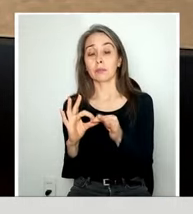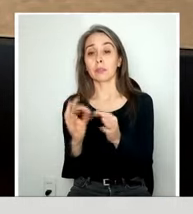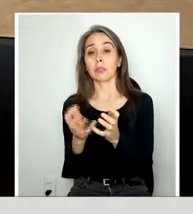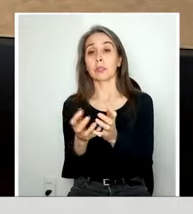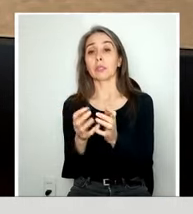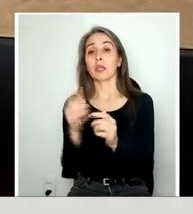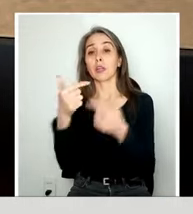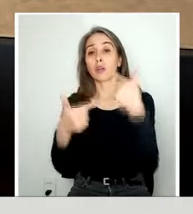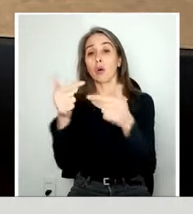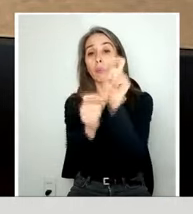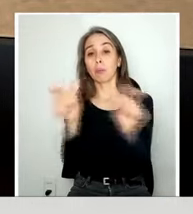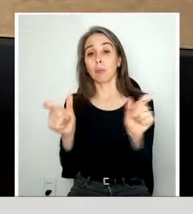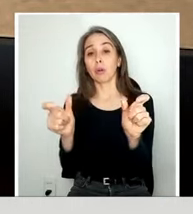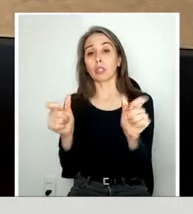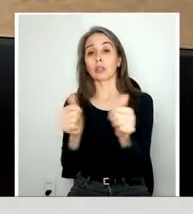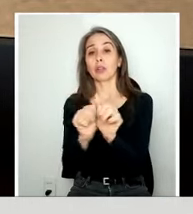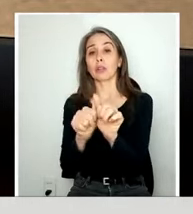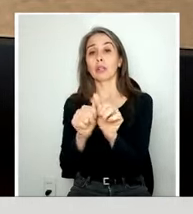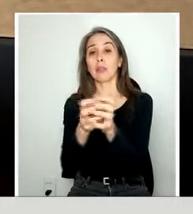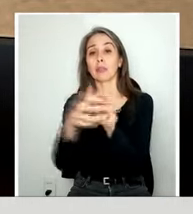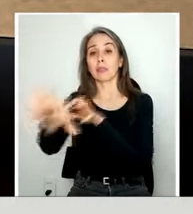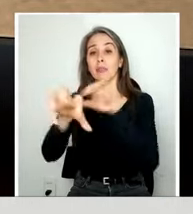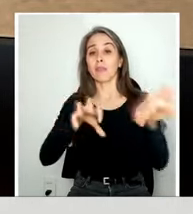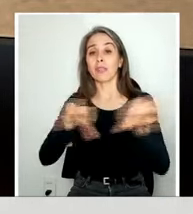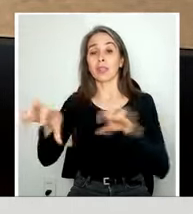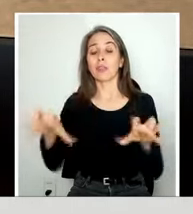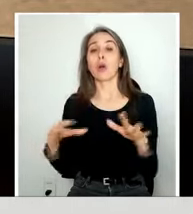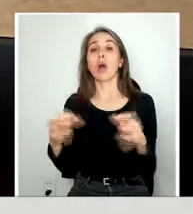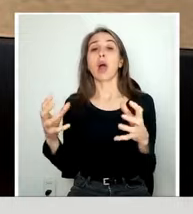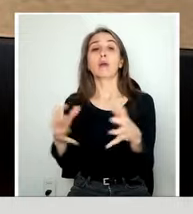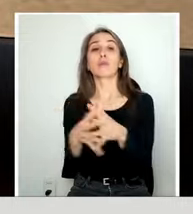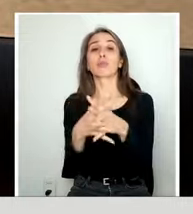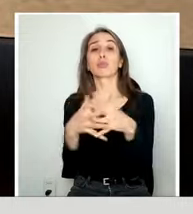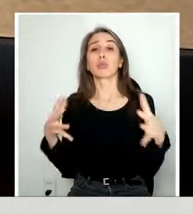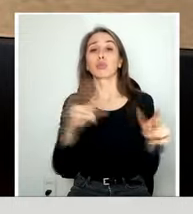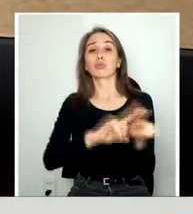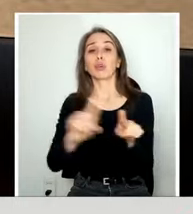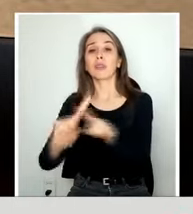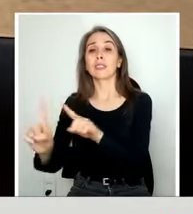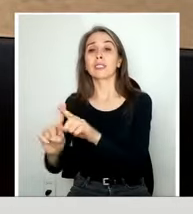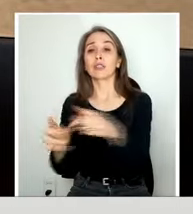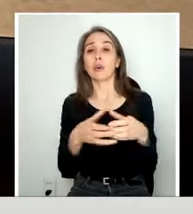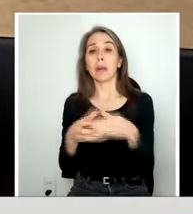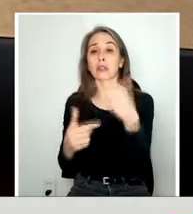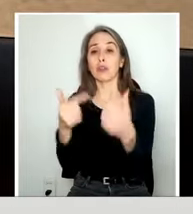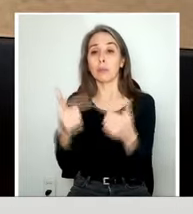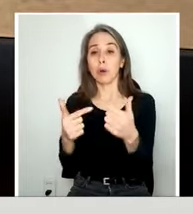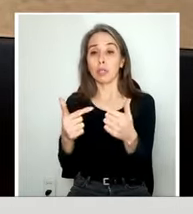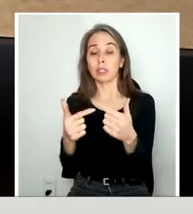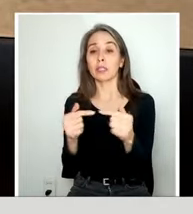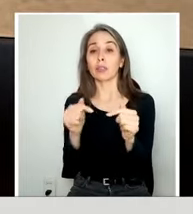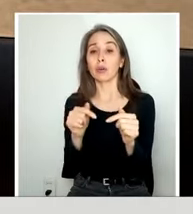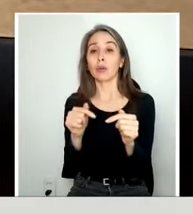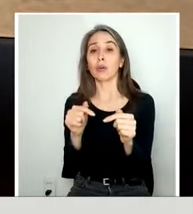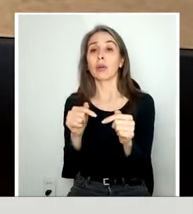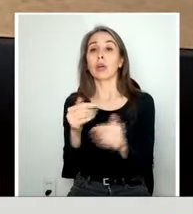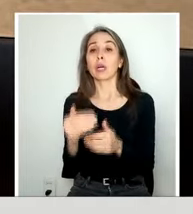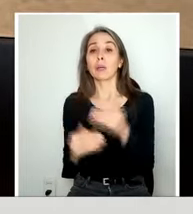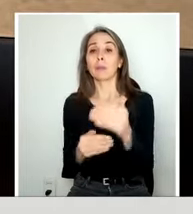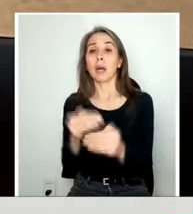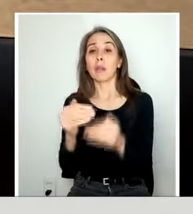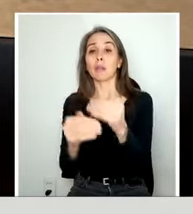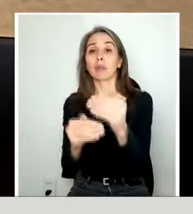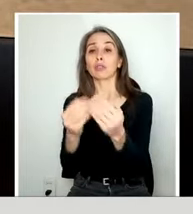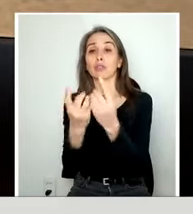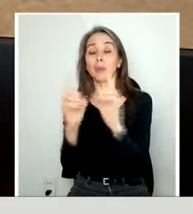la cantidad de partidos que hay en el concierto y en El desenvolvimiento de los procesos democráticos